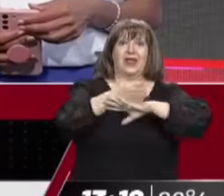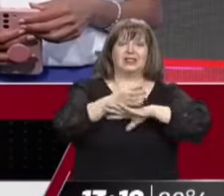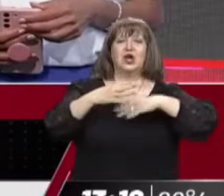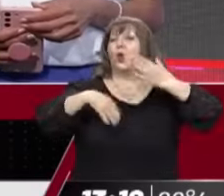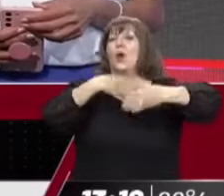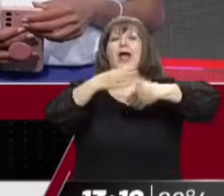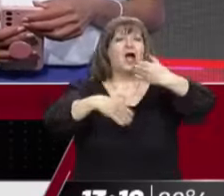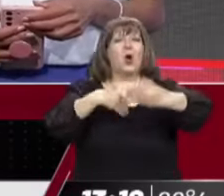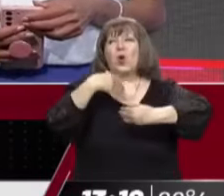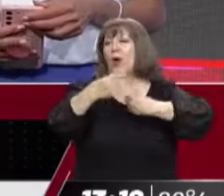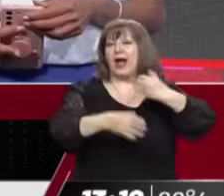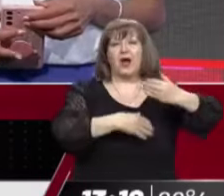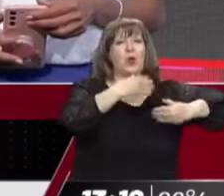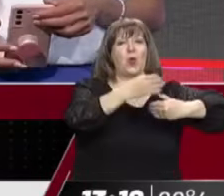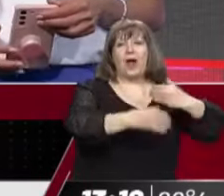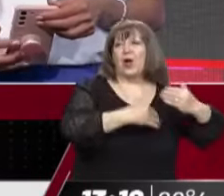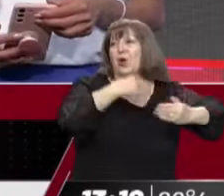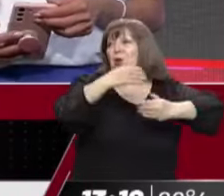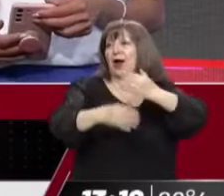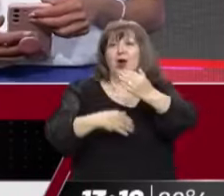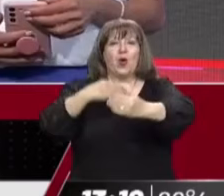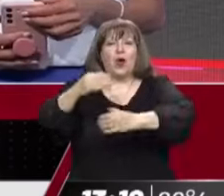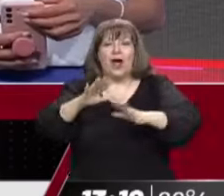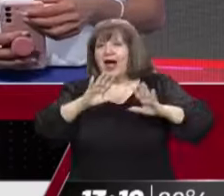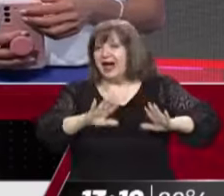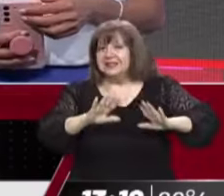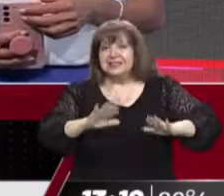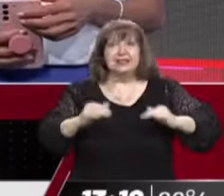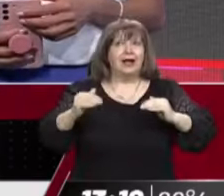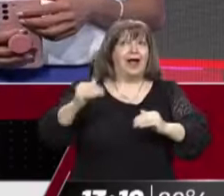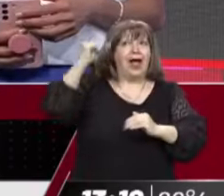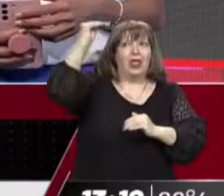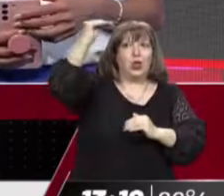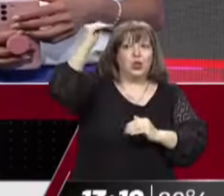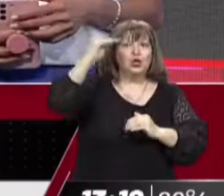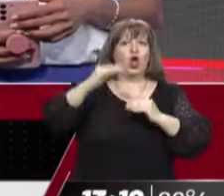tocamientos, pero tienen que ver con objetos, no con personas. Tengo hay un entendido. Dato no menor.